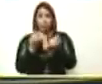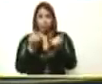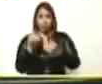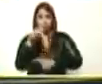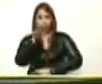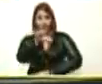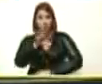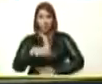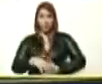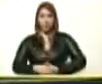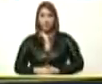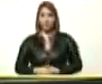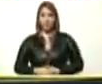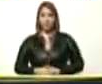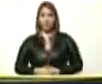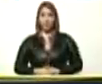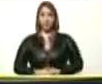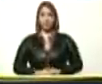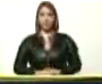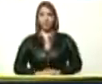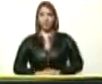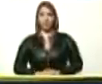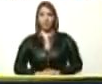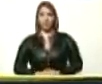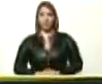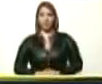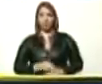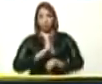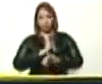de nuestro país, en fin,